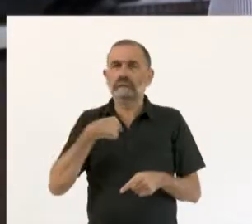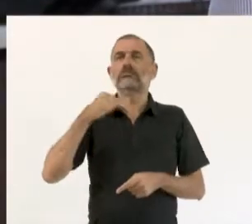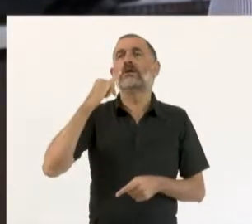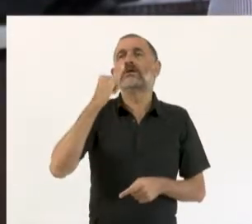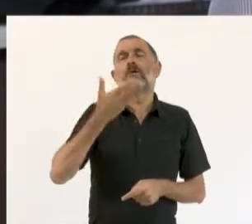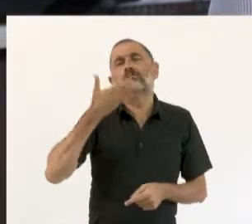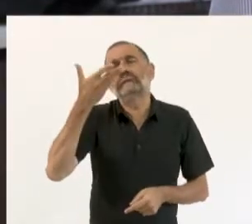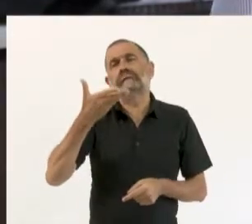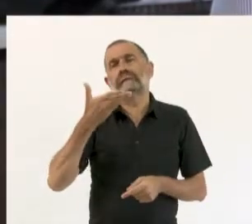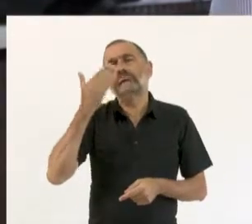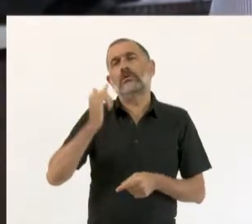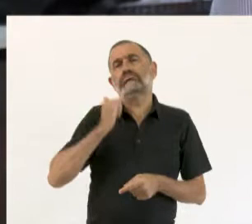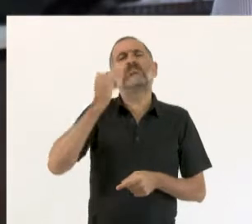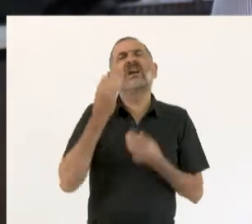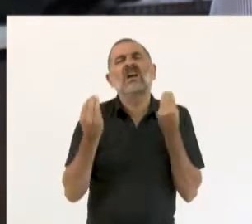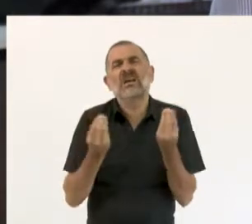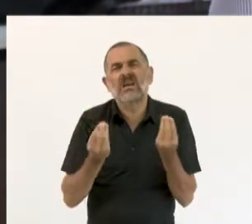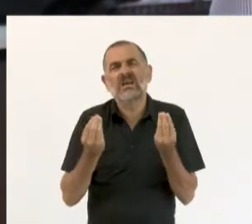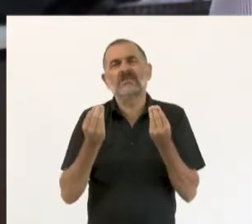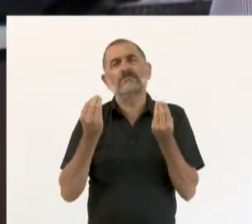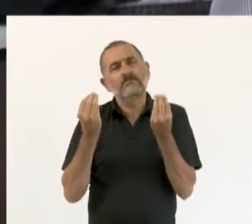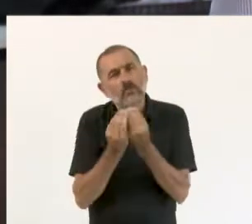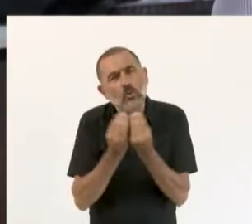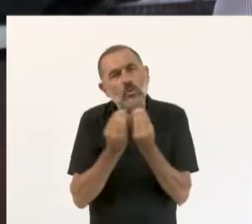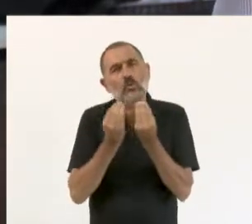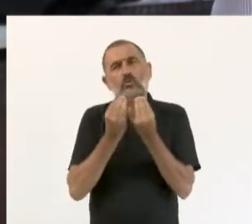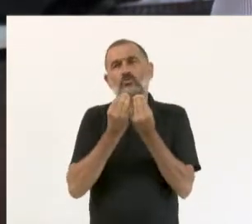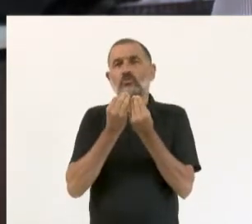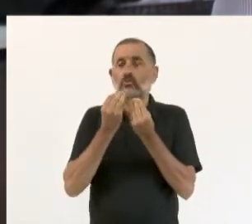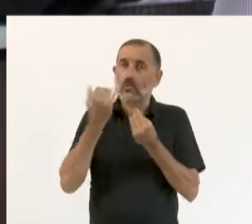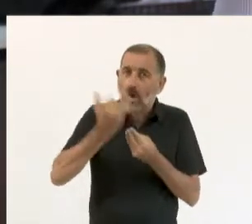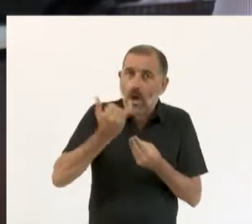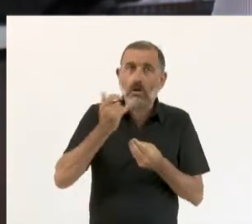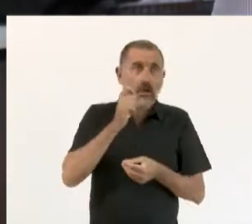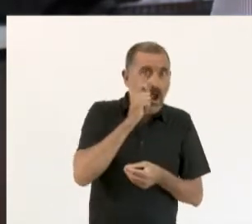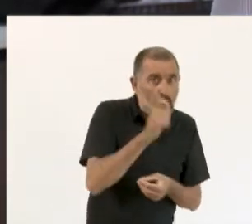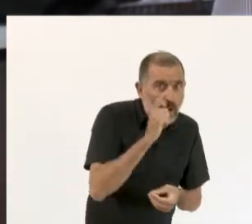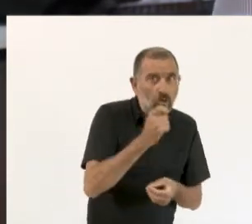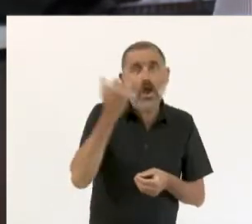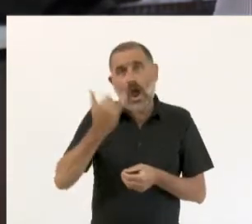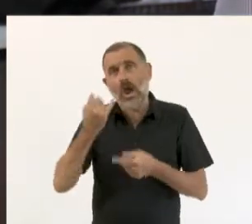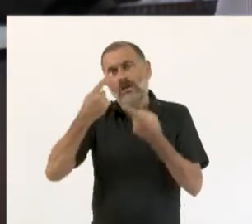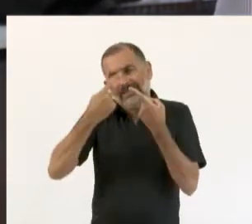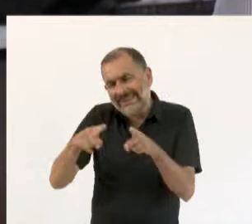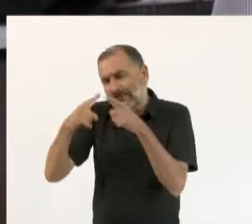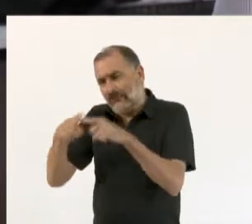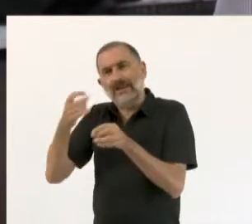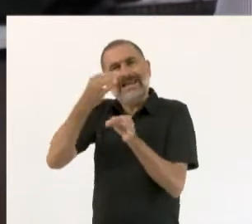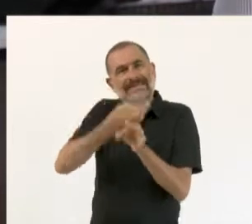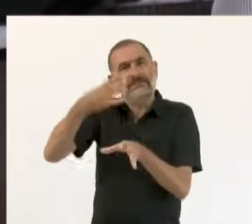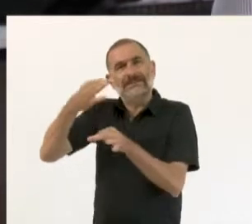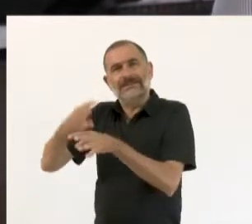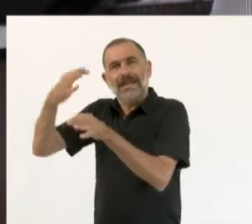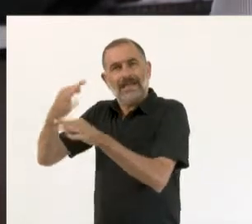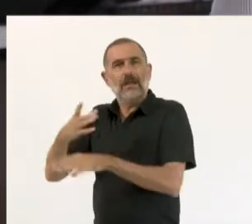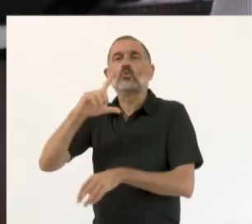que la investigación en el campo de la arqueología, y yo diría que muchas disciplinas eso ha pasado, no incluye una